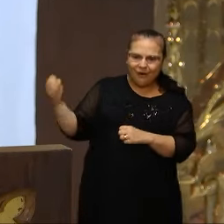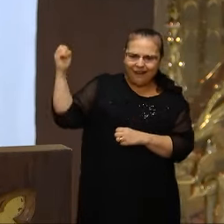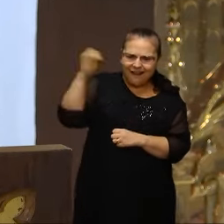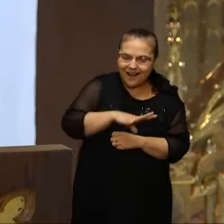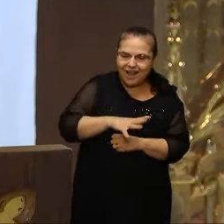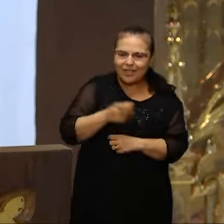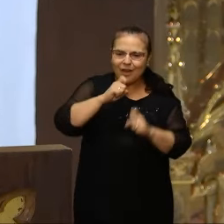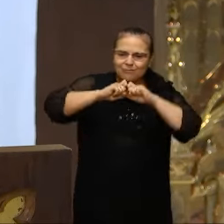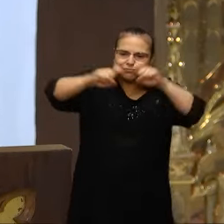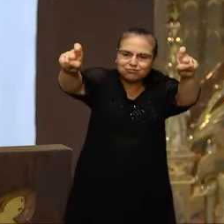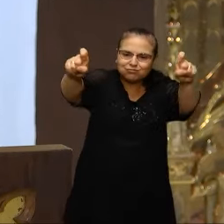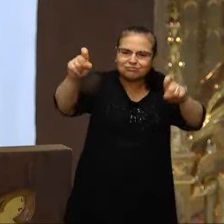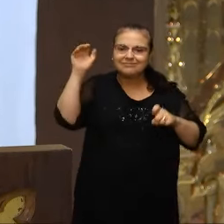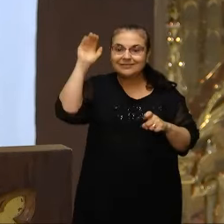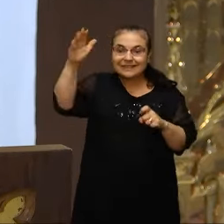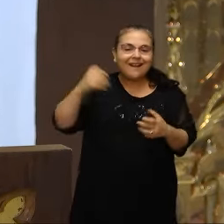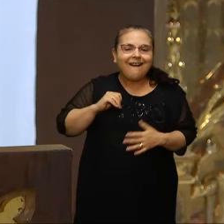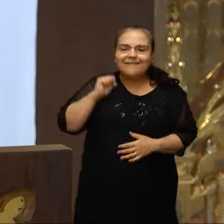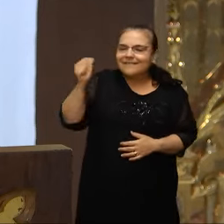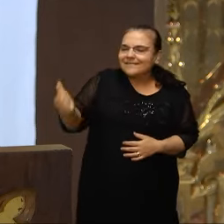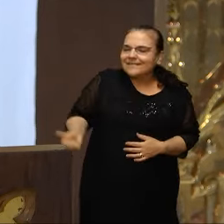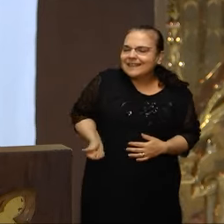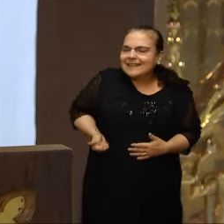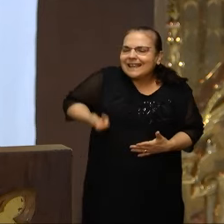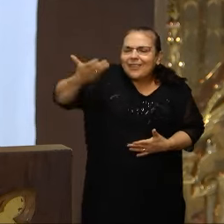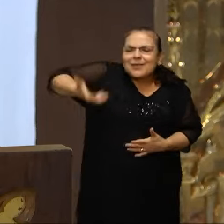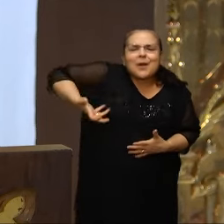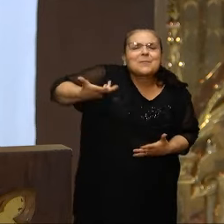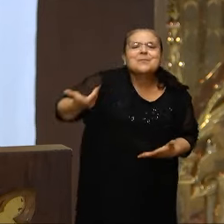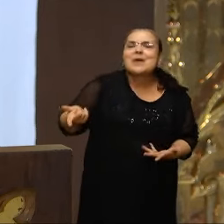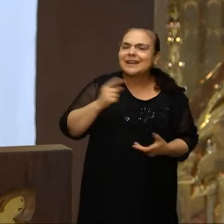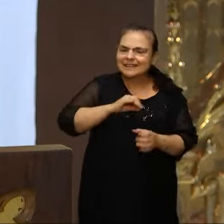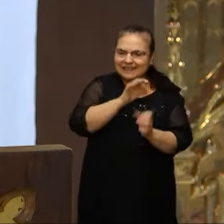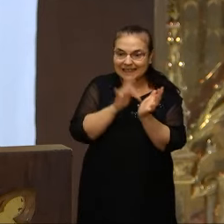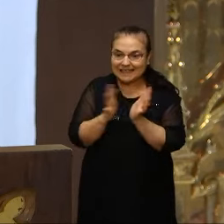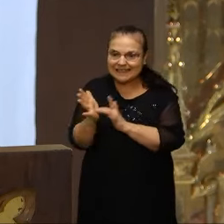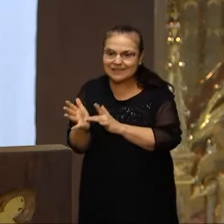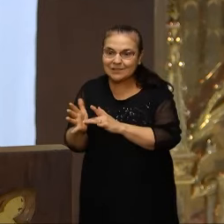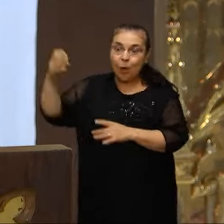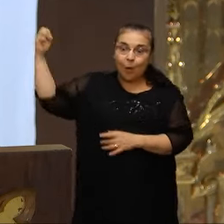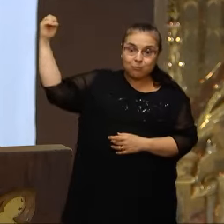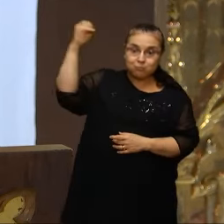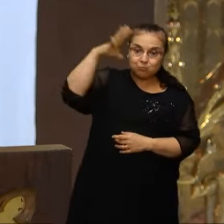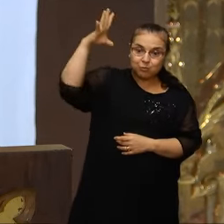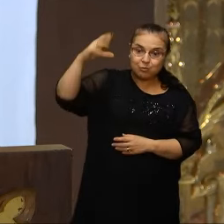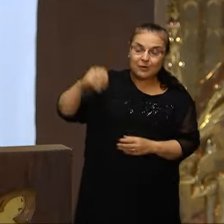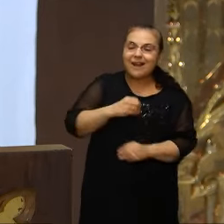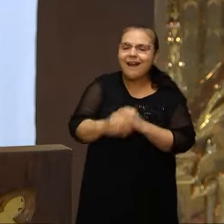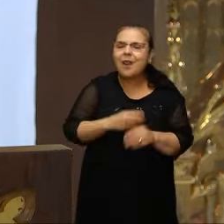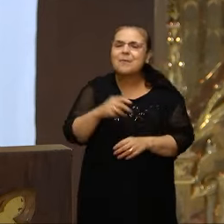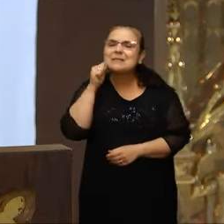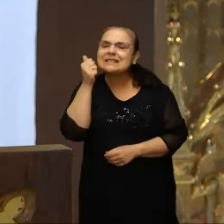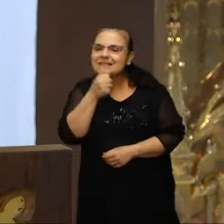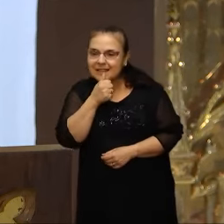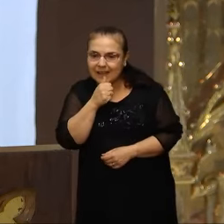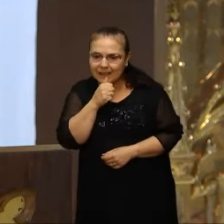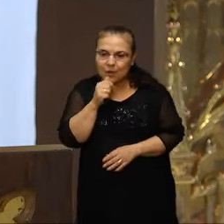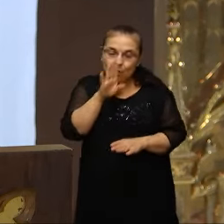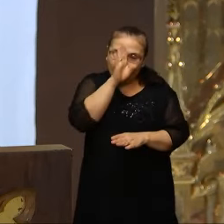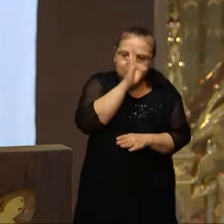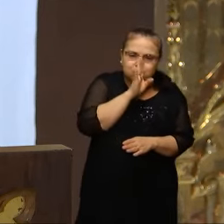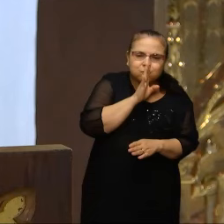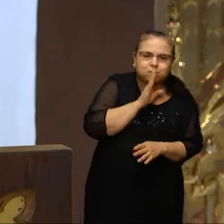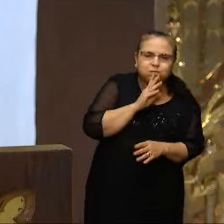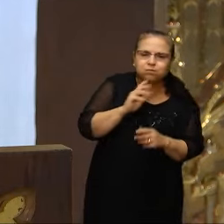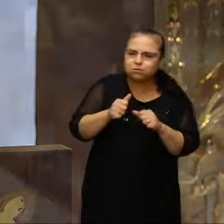los gentiles la riqueza insondable de Cristo e iluminar la realización del misterio escondido desde